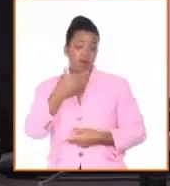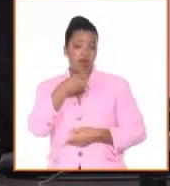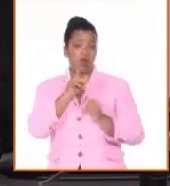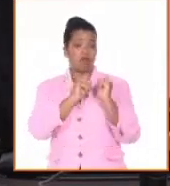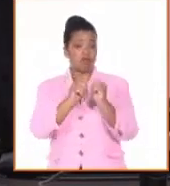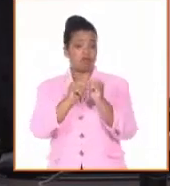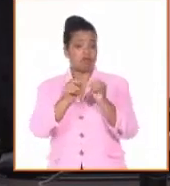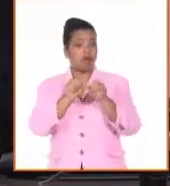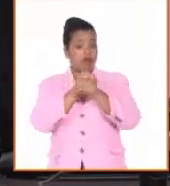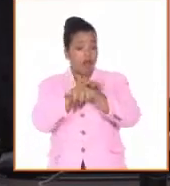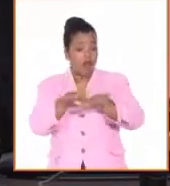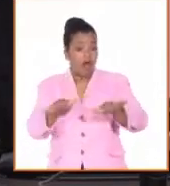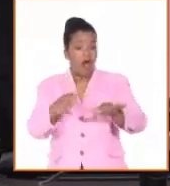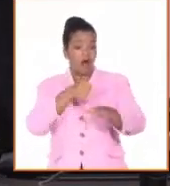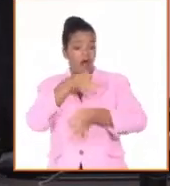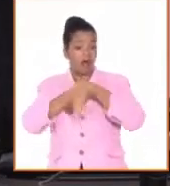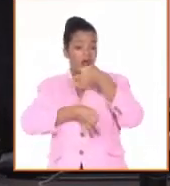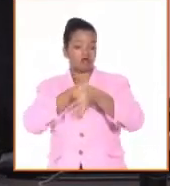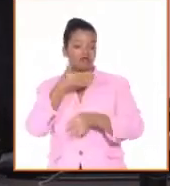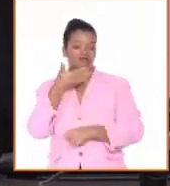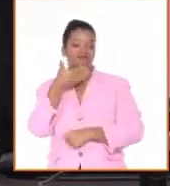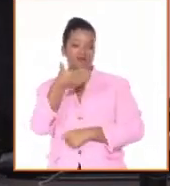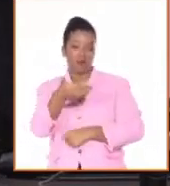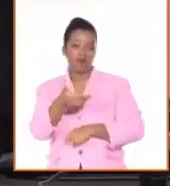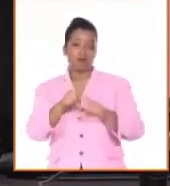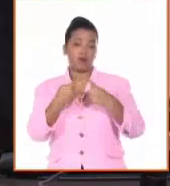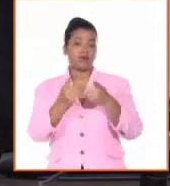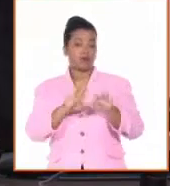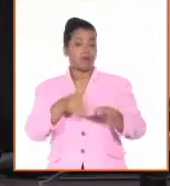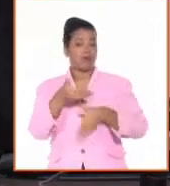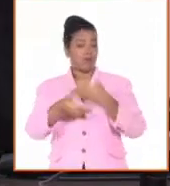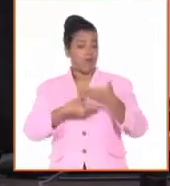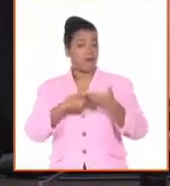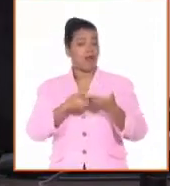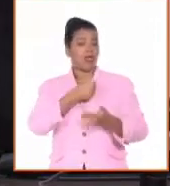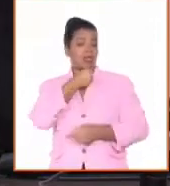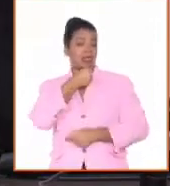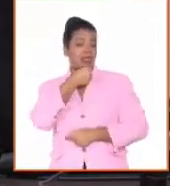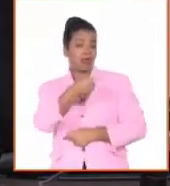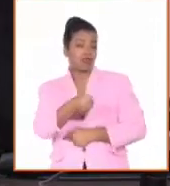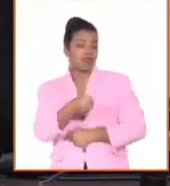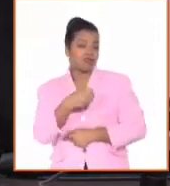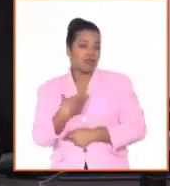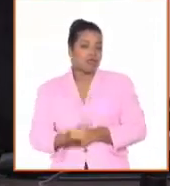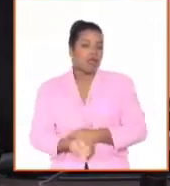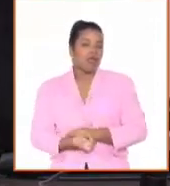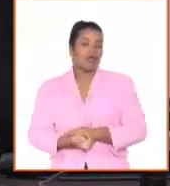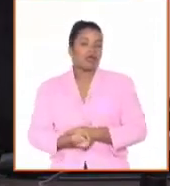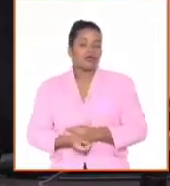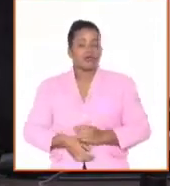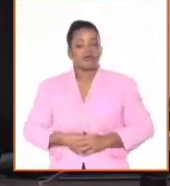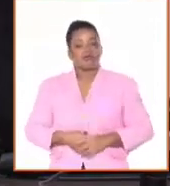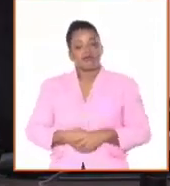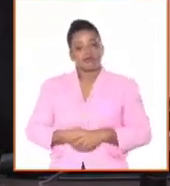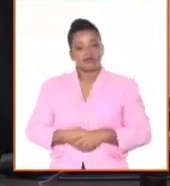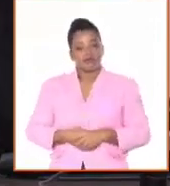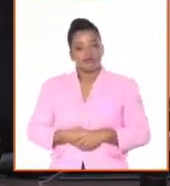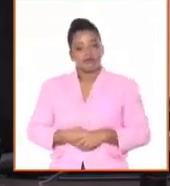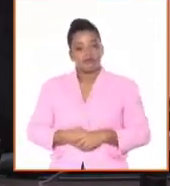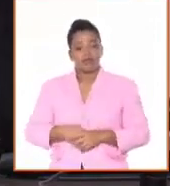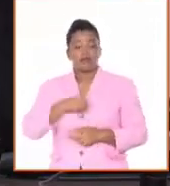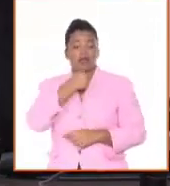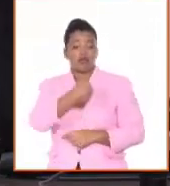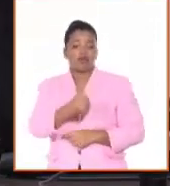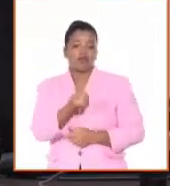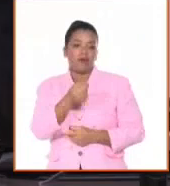es decir puede se han dado casos de hecho hay denuncias ahí del que no han sido bien orientados en en las unidades y han tenido